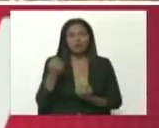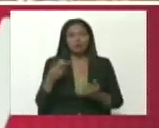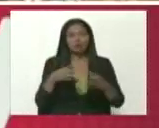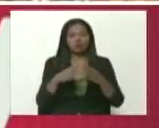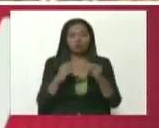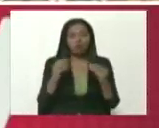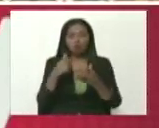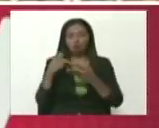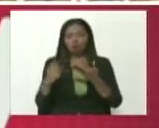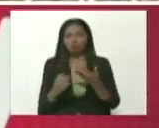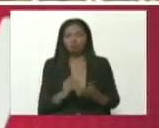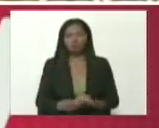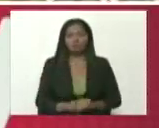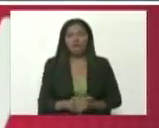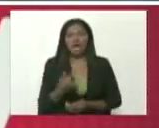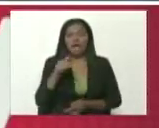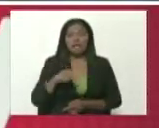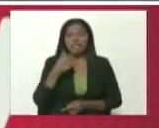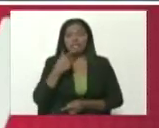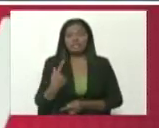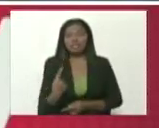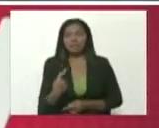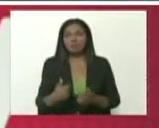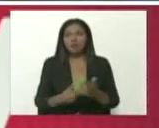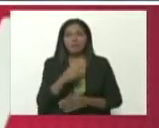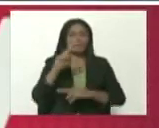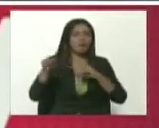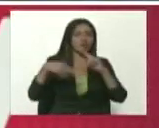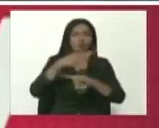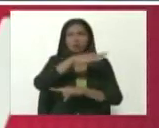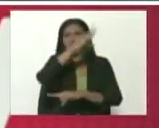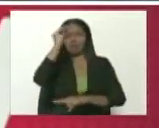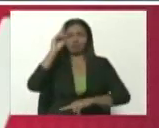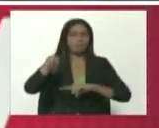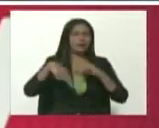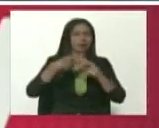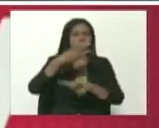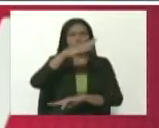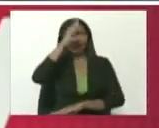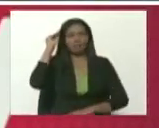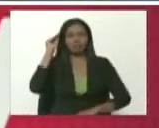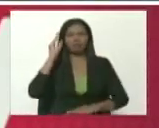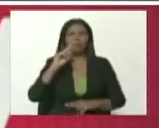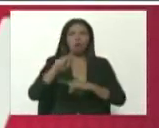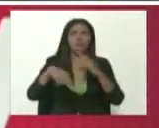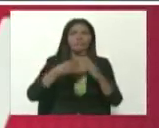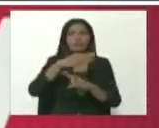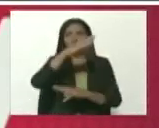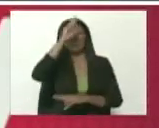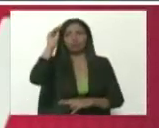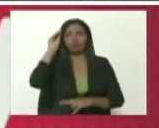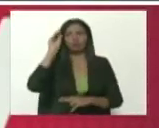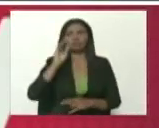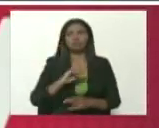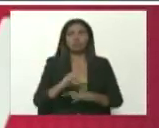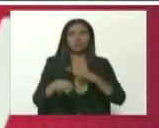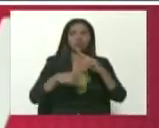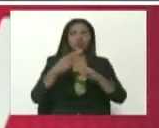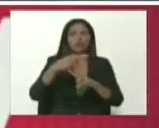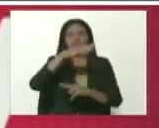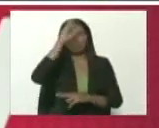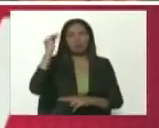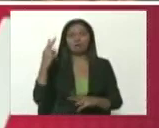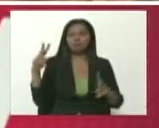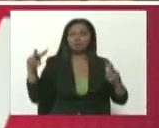Acá decimos desde lo más profundo, no más Trump, no más Trump, no más Trump. Que